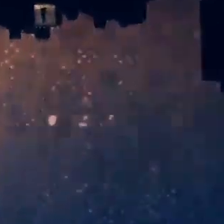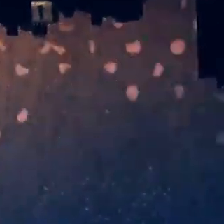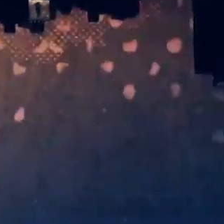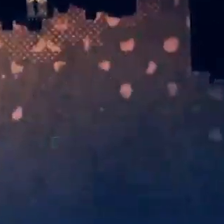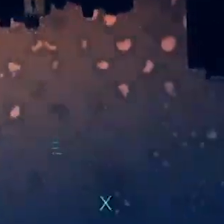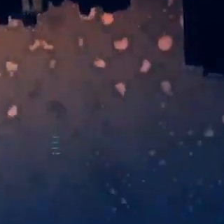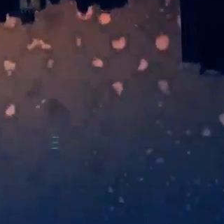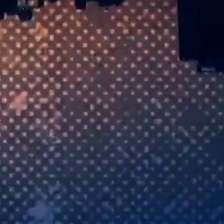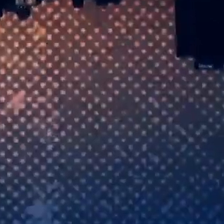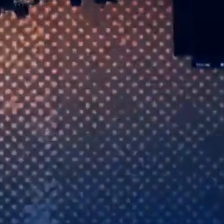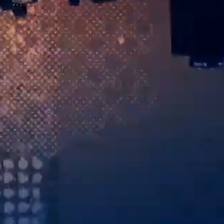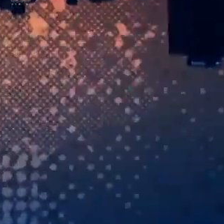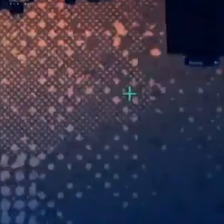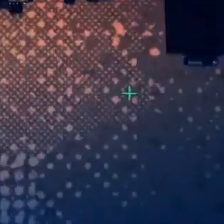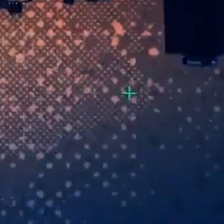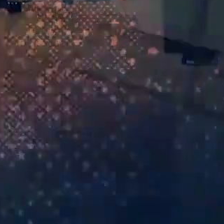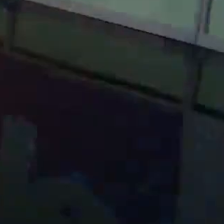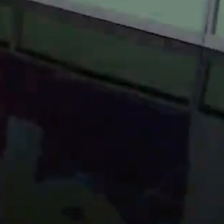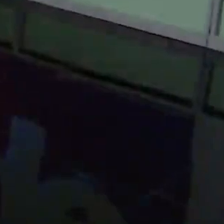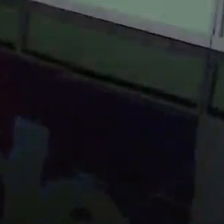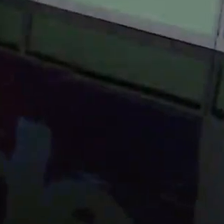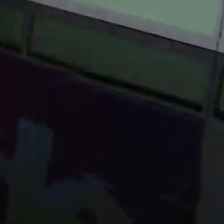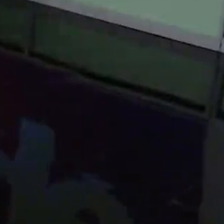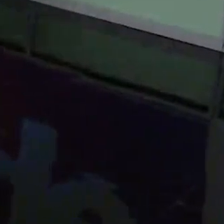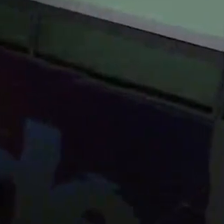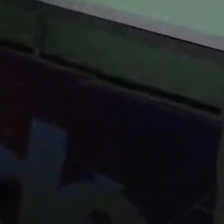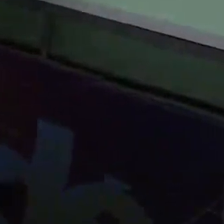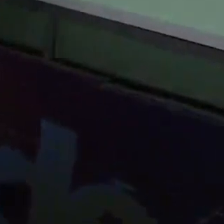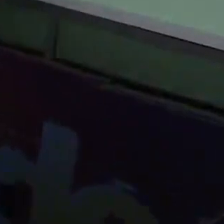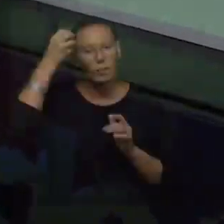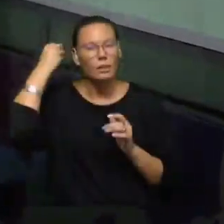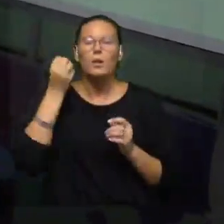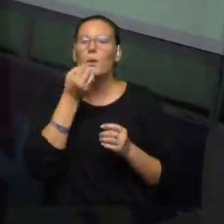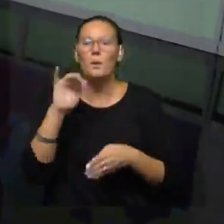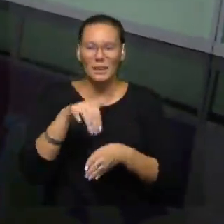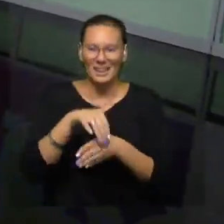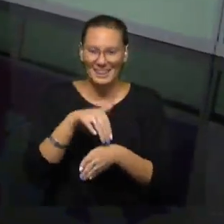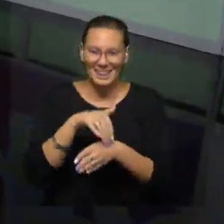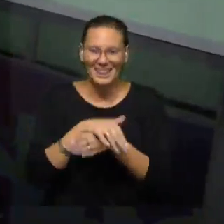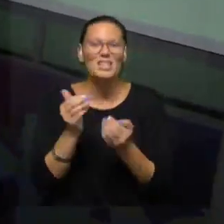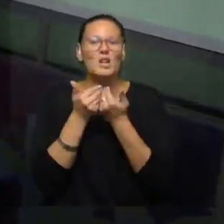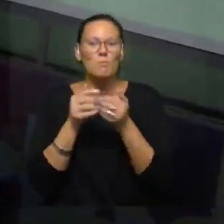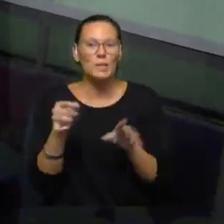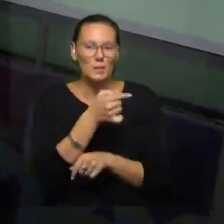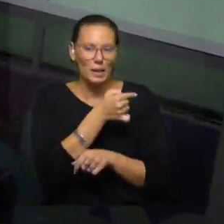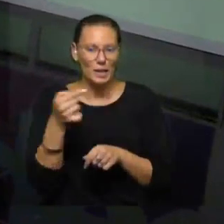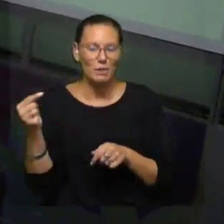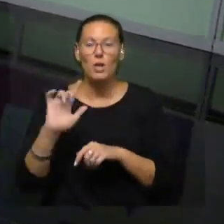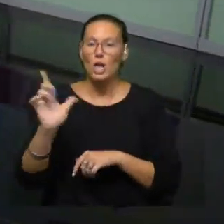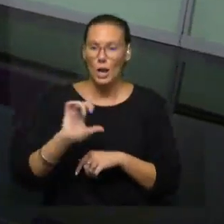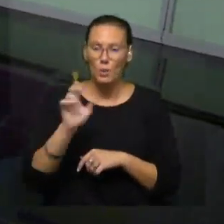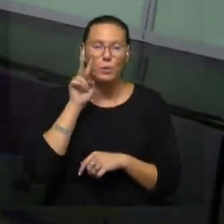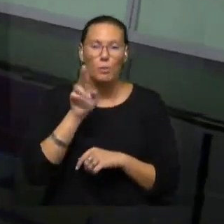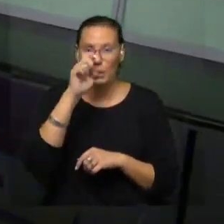entiende. Todo lo mejor que tenemos. Muy buena, buenas tardes. Acá está arrancando la semana. Arranca el lunes en